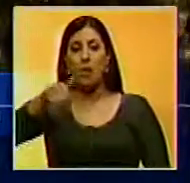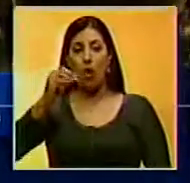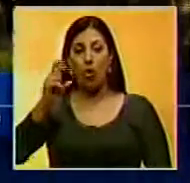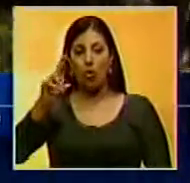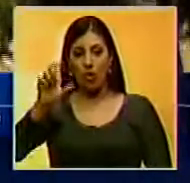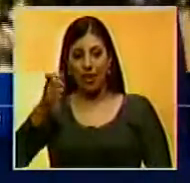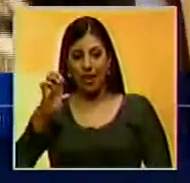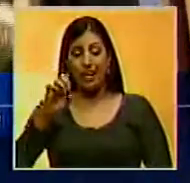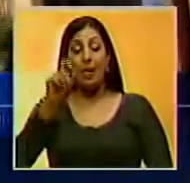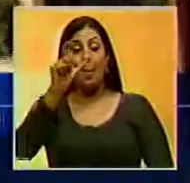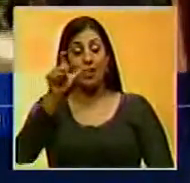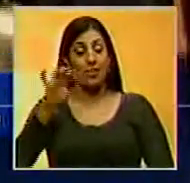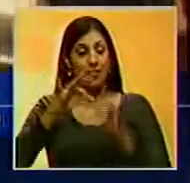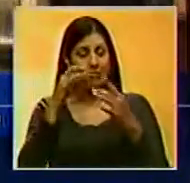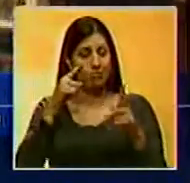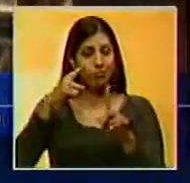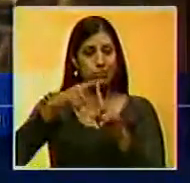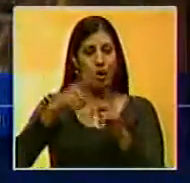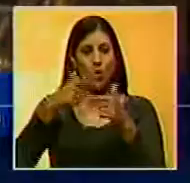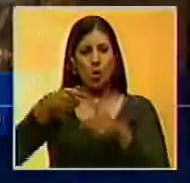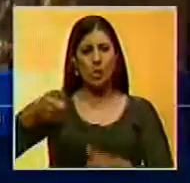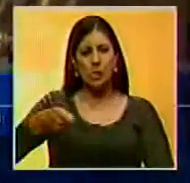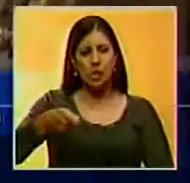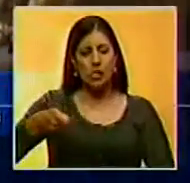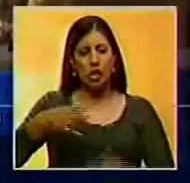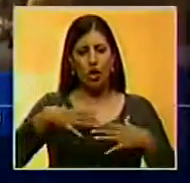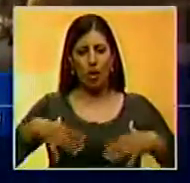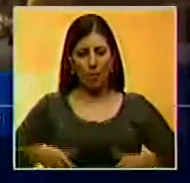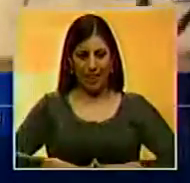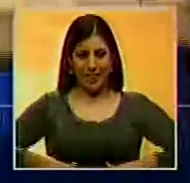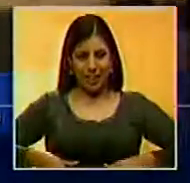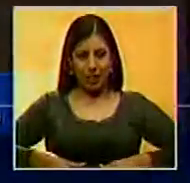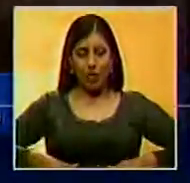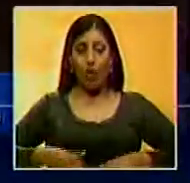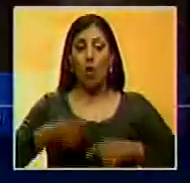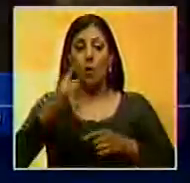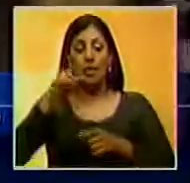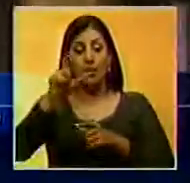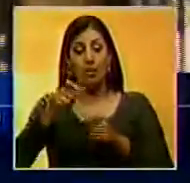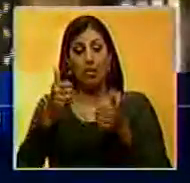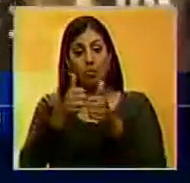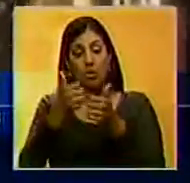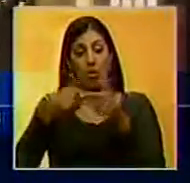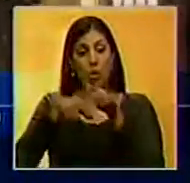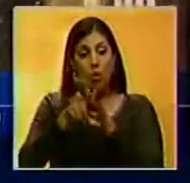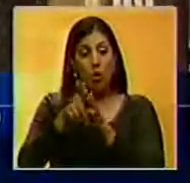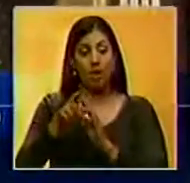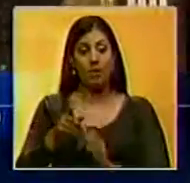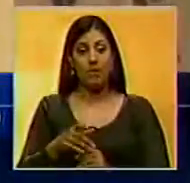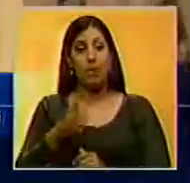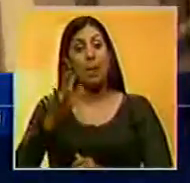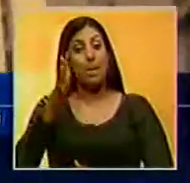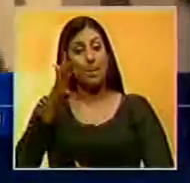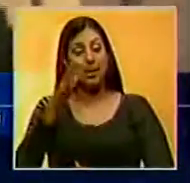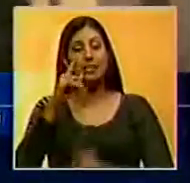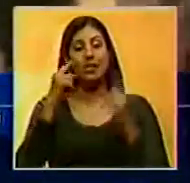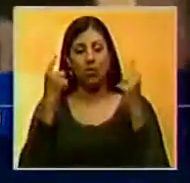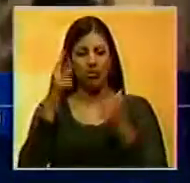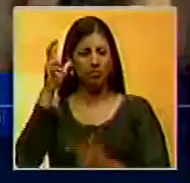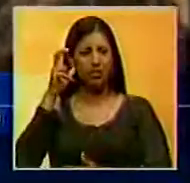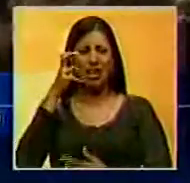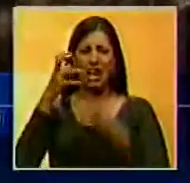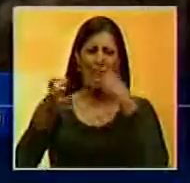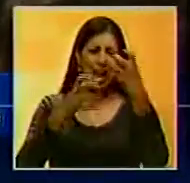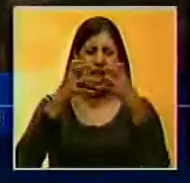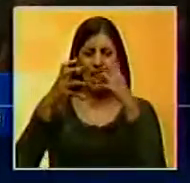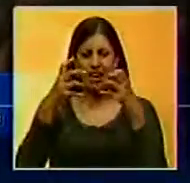Según familiares, la víctima fue encontrada apuñalada en ropa interior por un inquilino que vivía en el inmueble. Al parecer, los vecinos escucharon